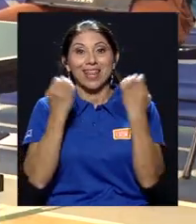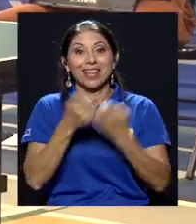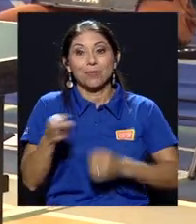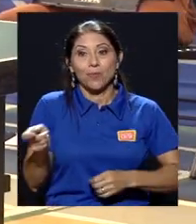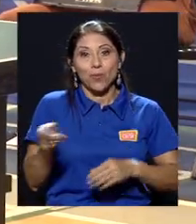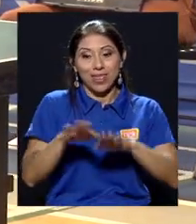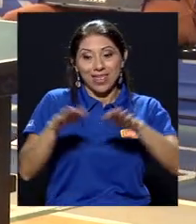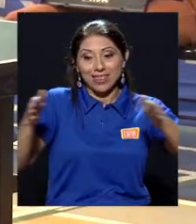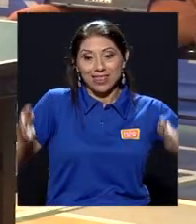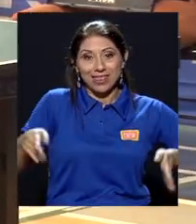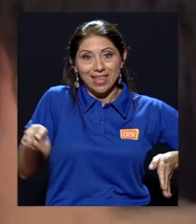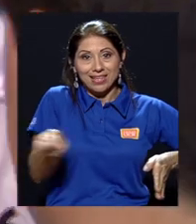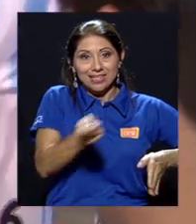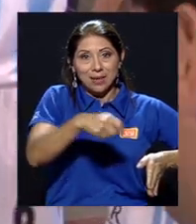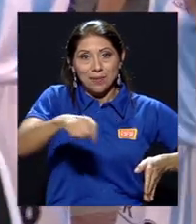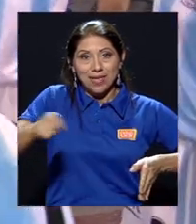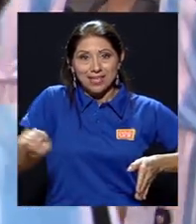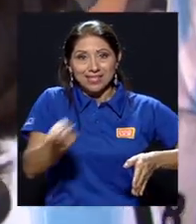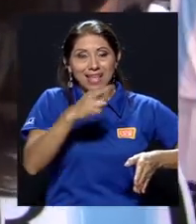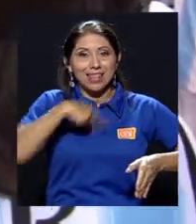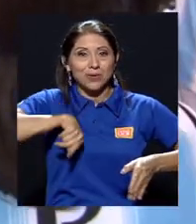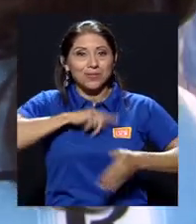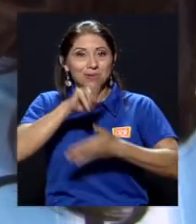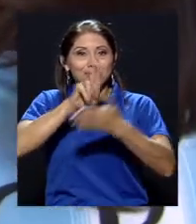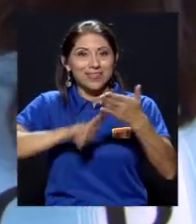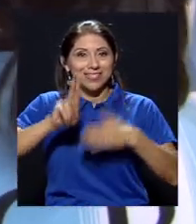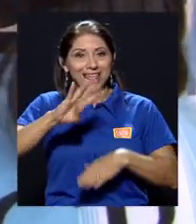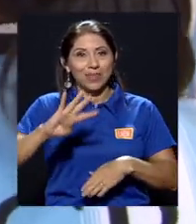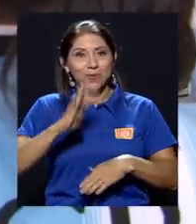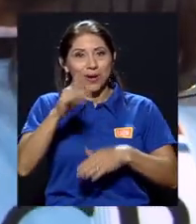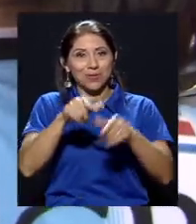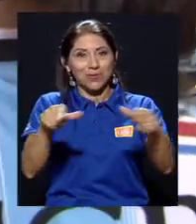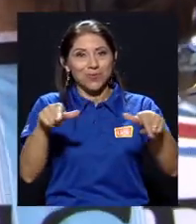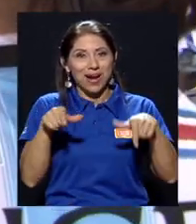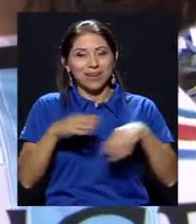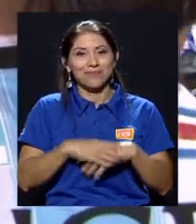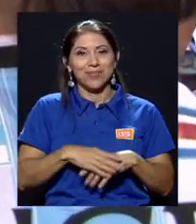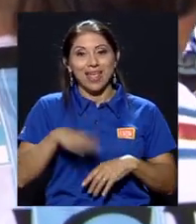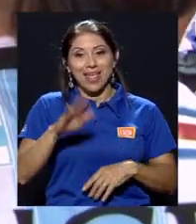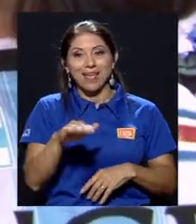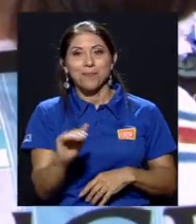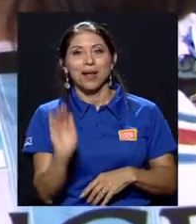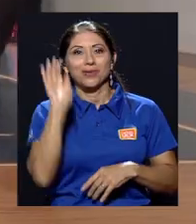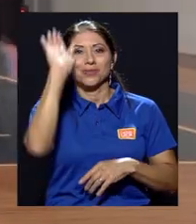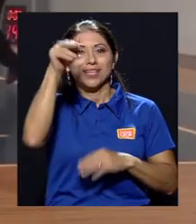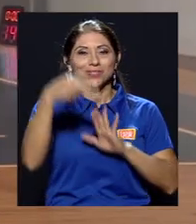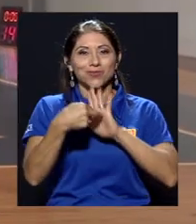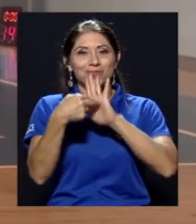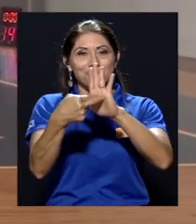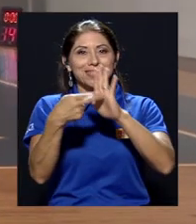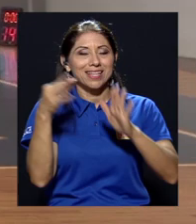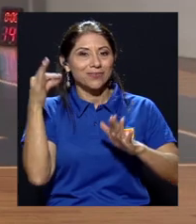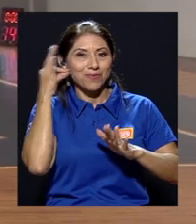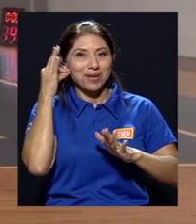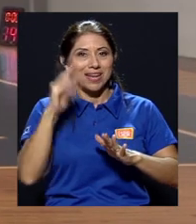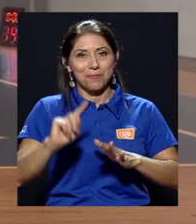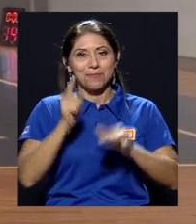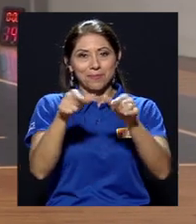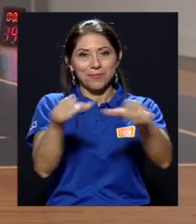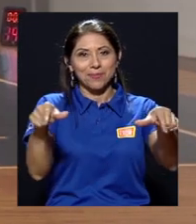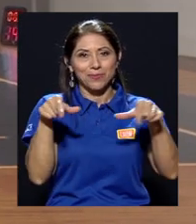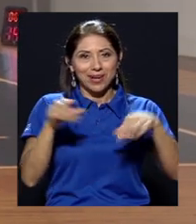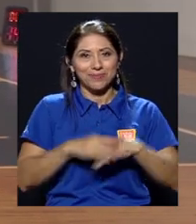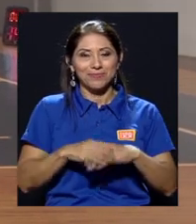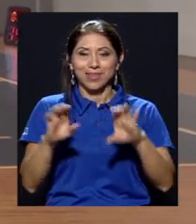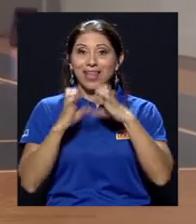de mesa de nuestra universidad obtuvo el cuarto lugar. En la disciplina del baloncesto, la representación femenina obtuvo el primer lugar y